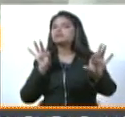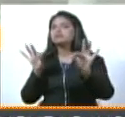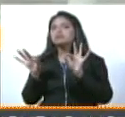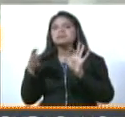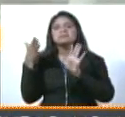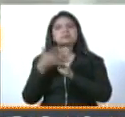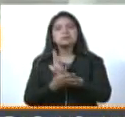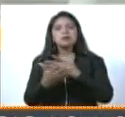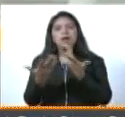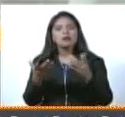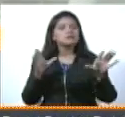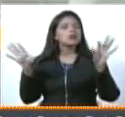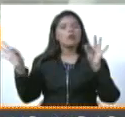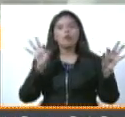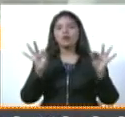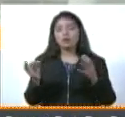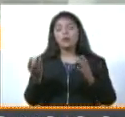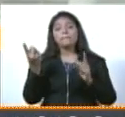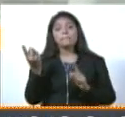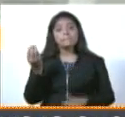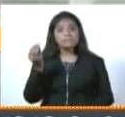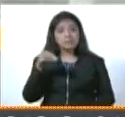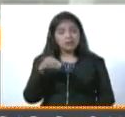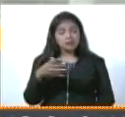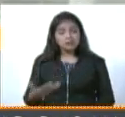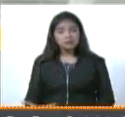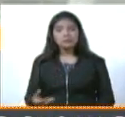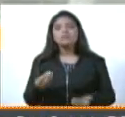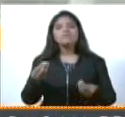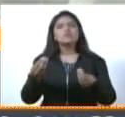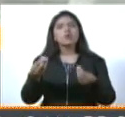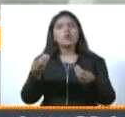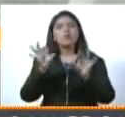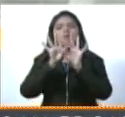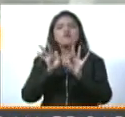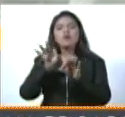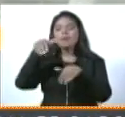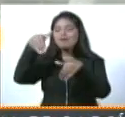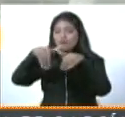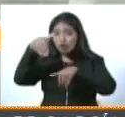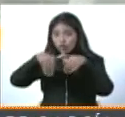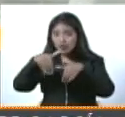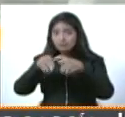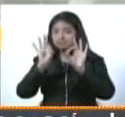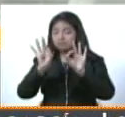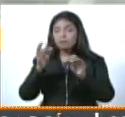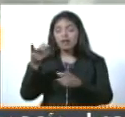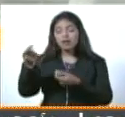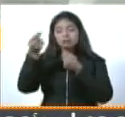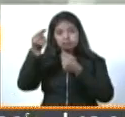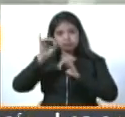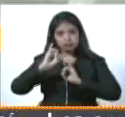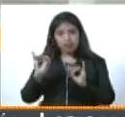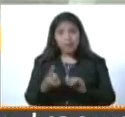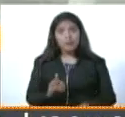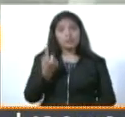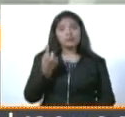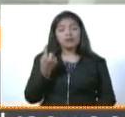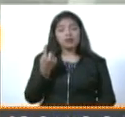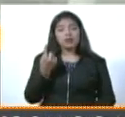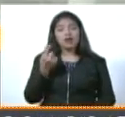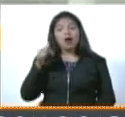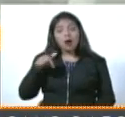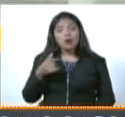está escogiendo y adicionalmente cómo se vota. Para que tengan ya familiarizado, por primera vez